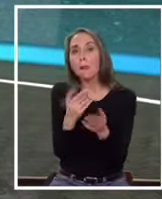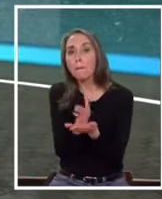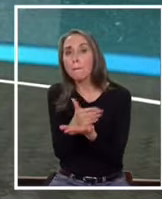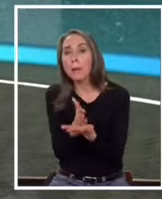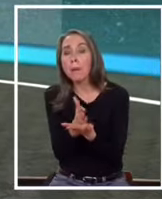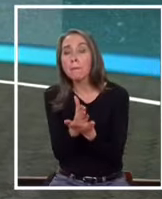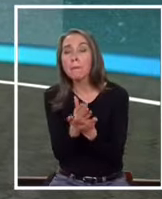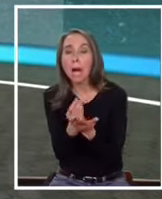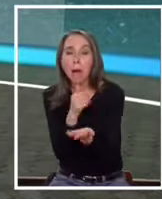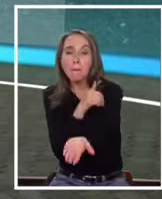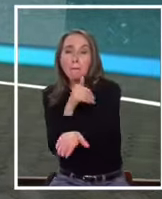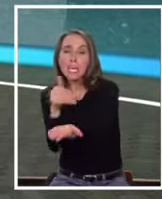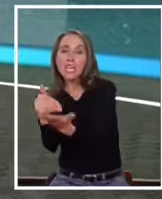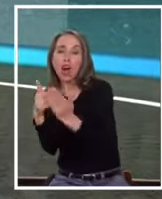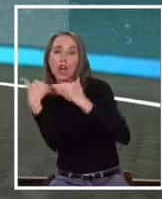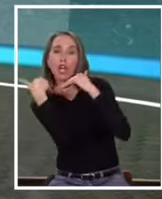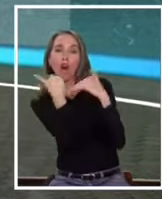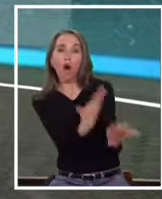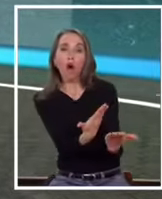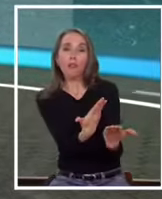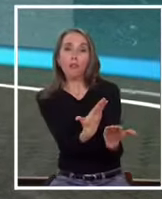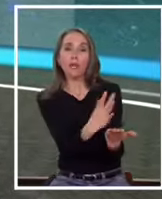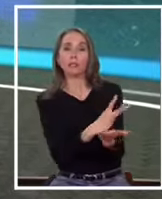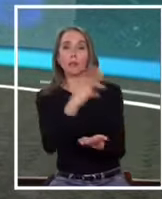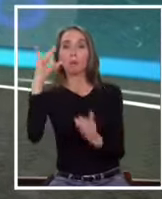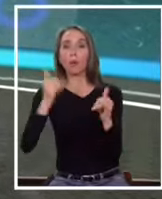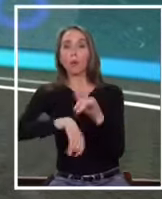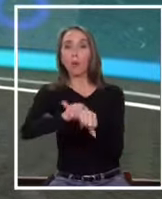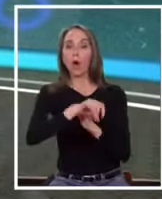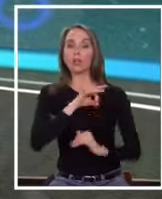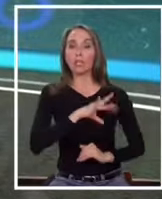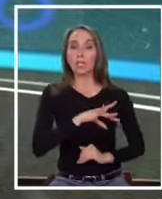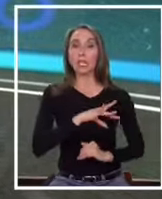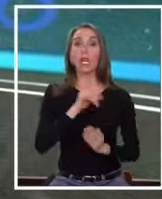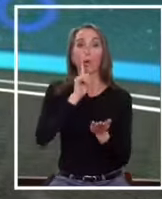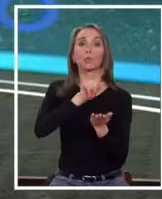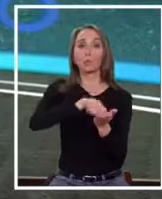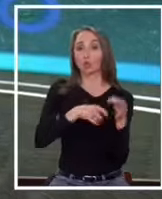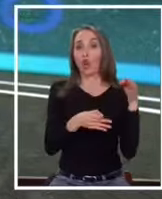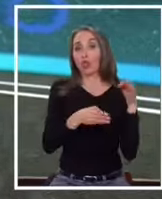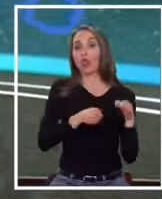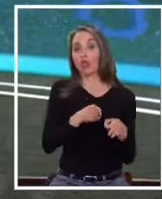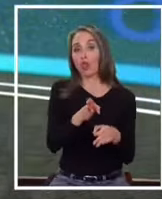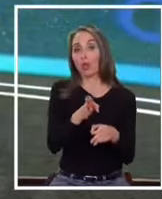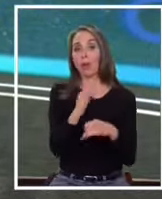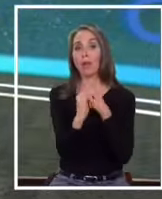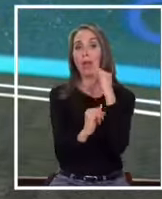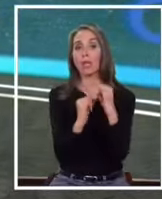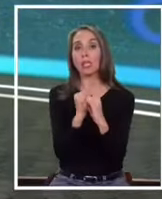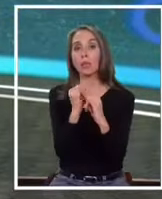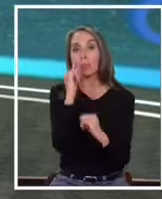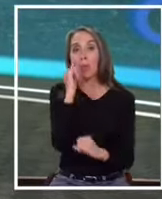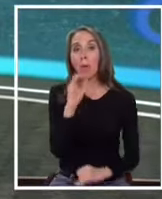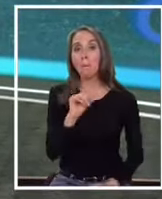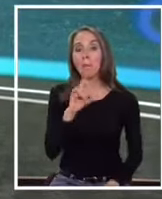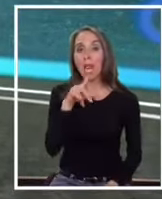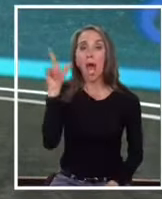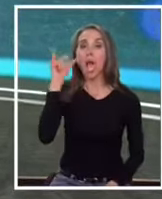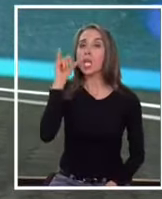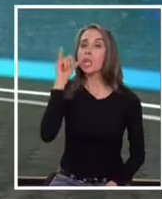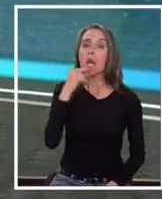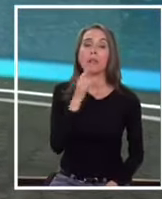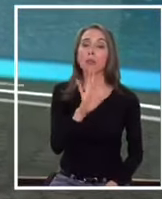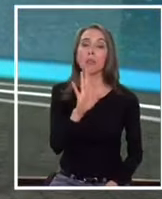una gran oferta por el volante de la selección chilena, que mantiene contrato, sí, vigente con el Inter de Milán, pero que en Italia dicen